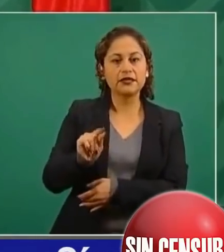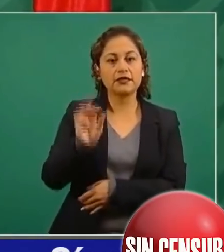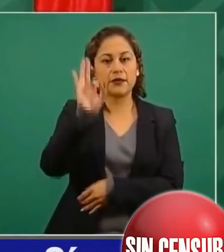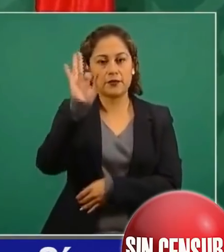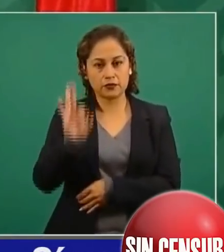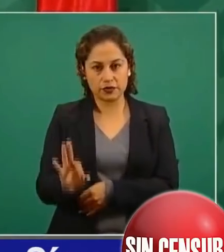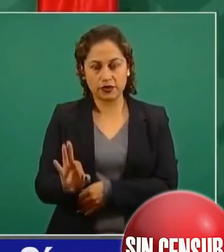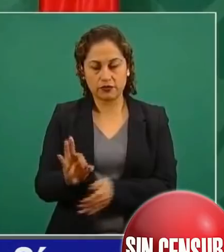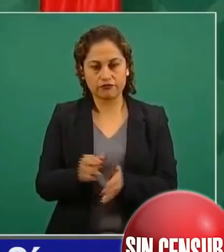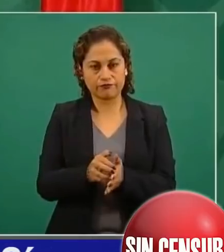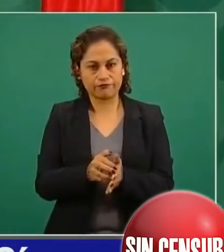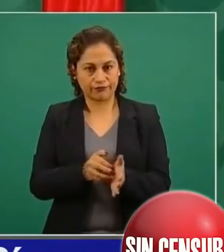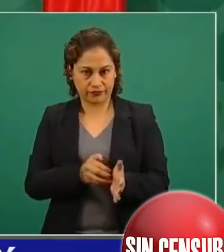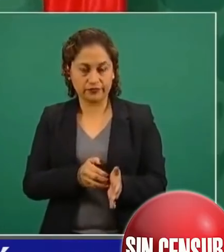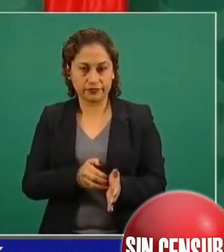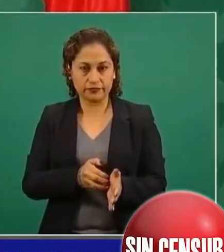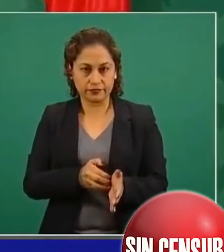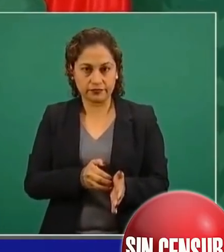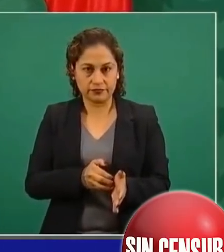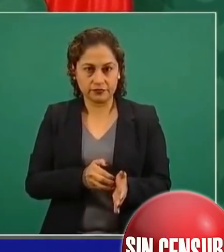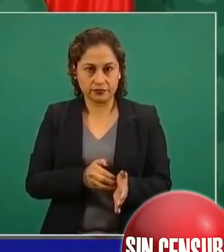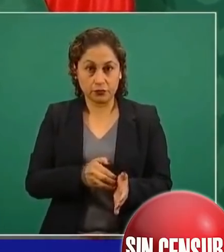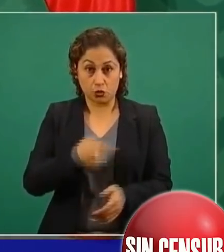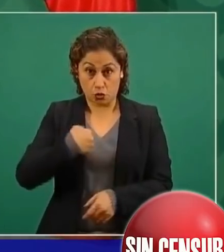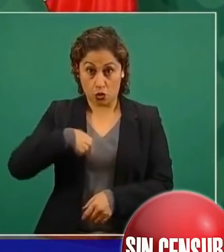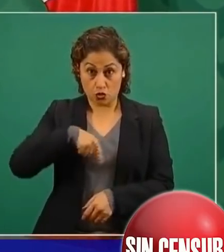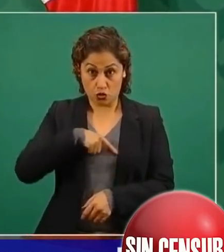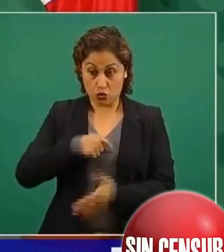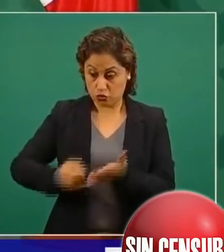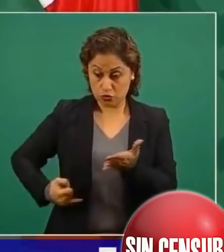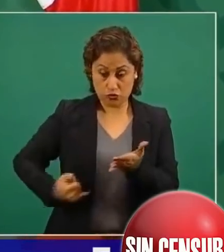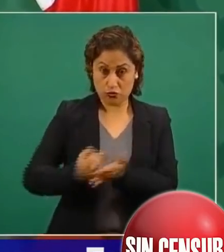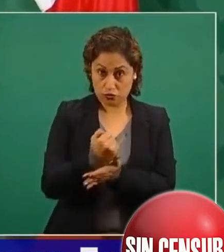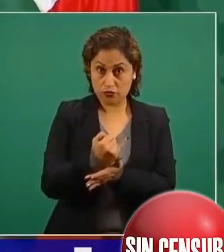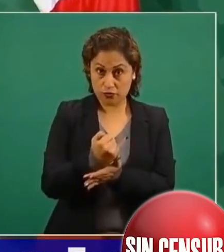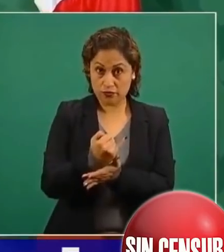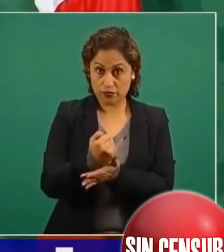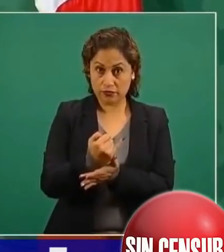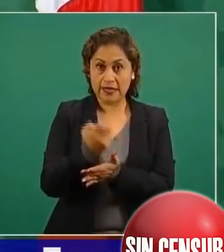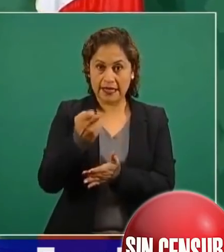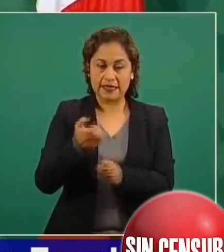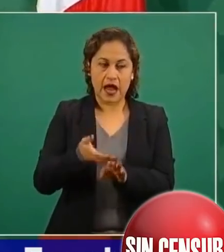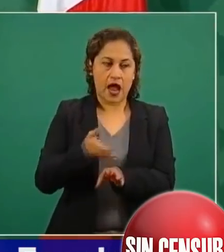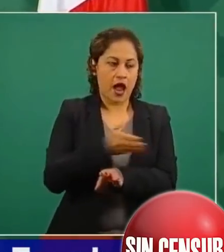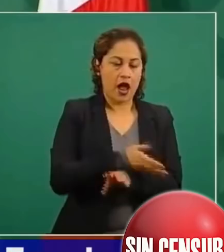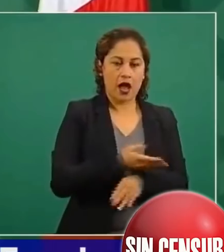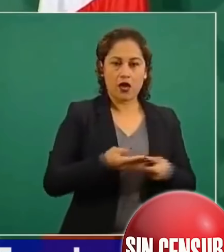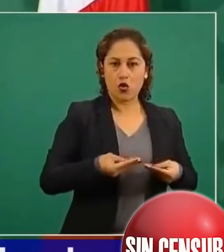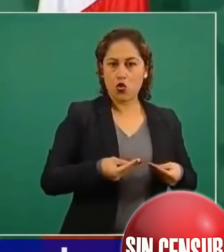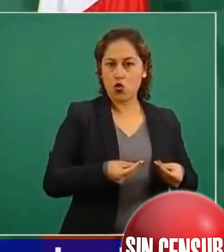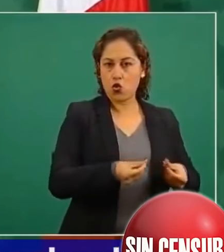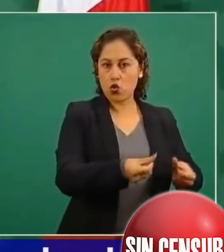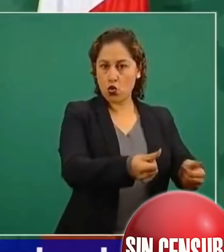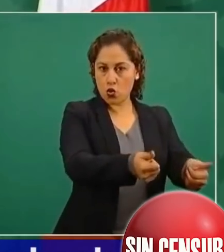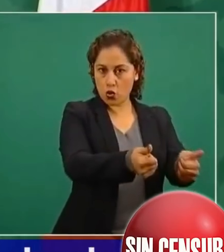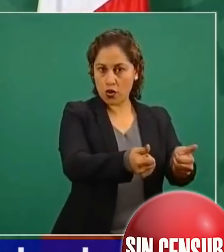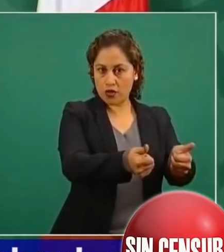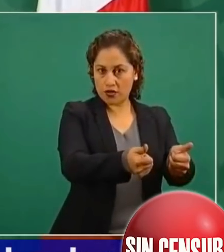llegamos. Repito, de el gasto formal, no del real,